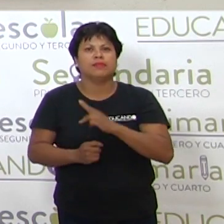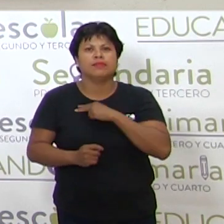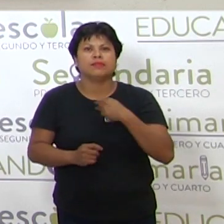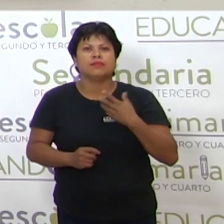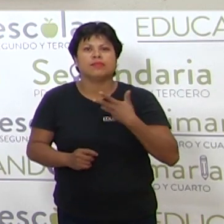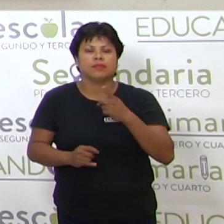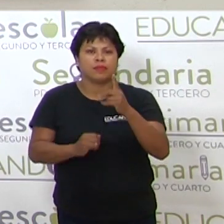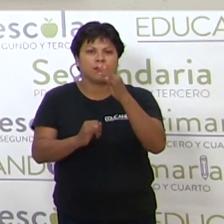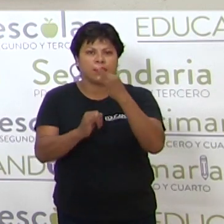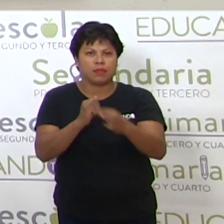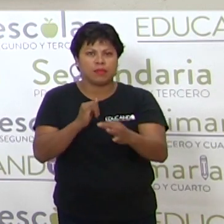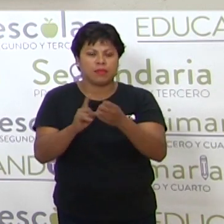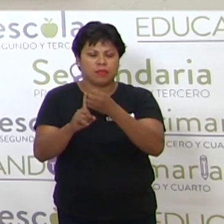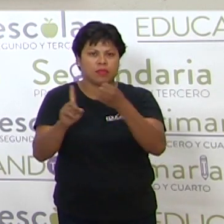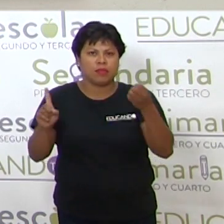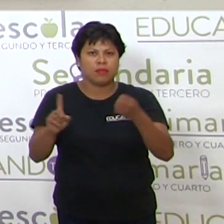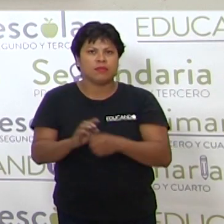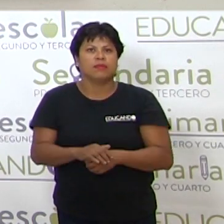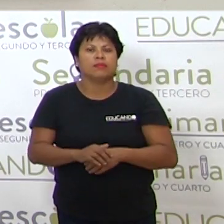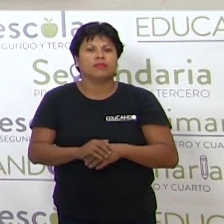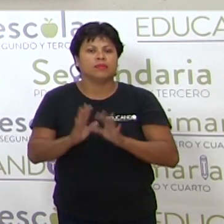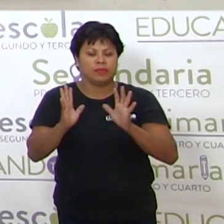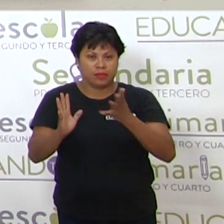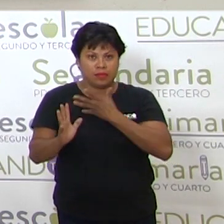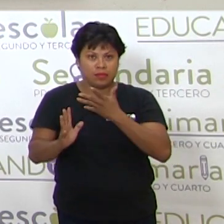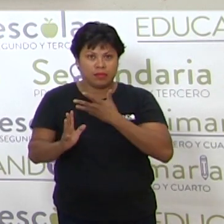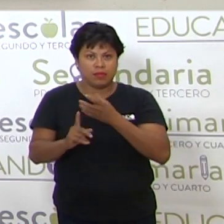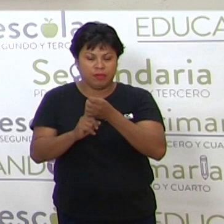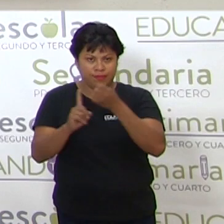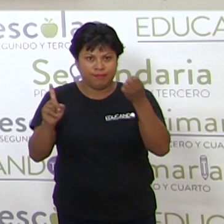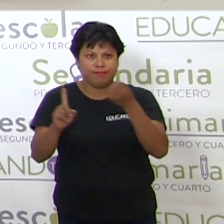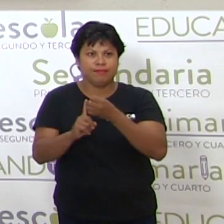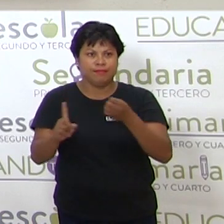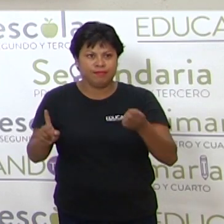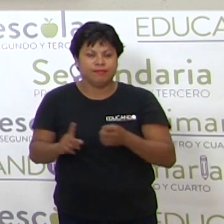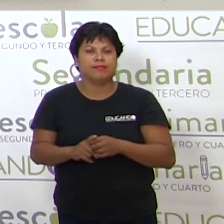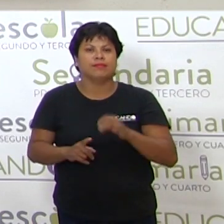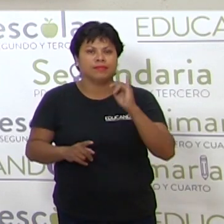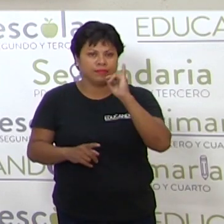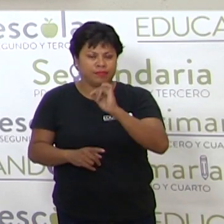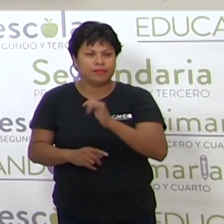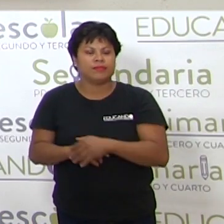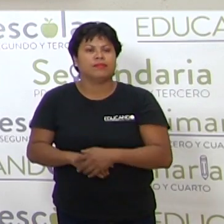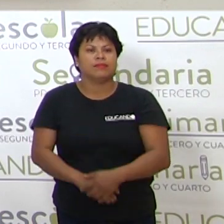la última oración ya la tienen armada verdad sí